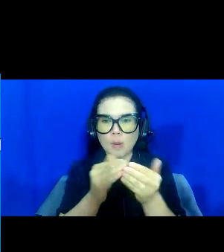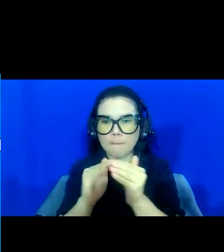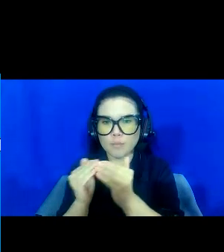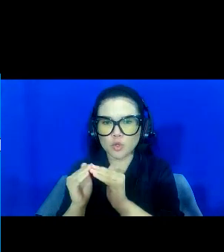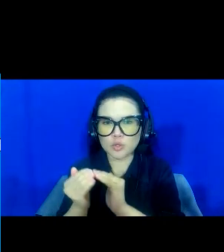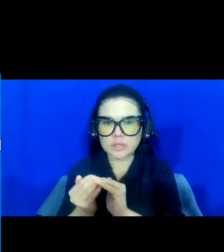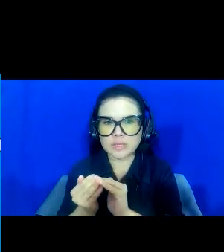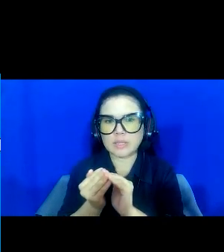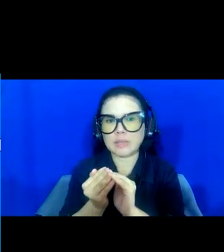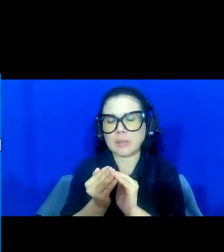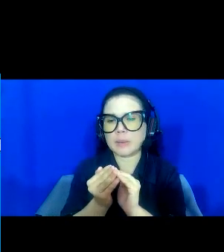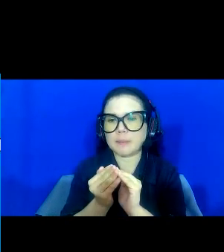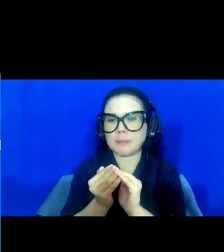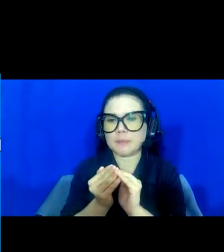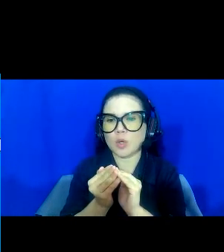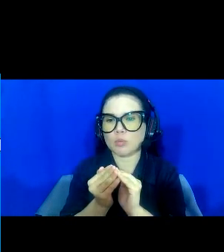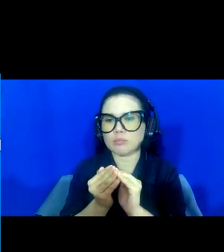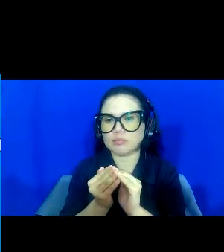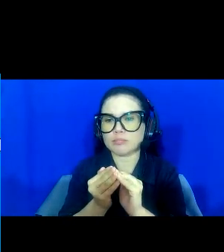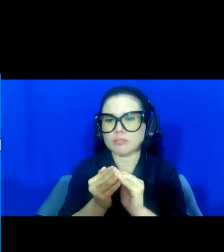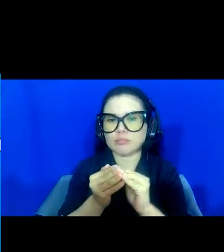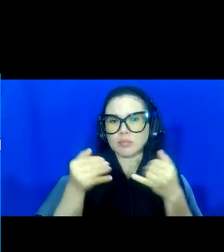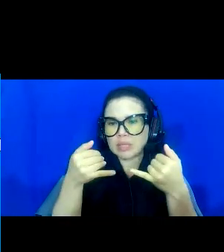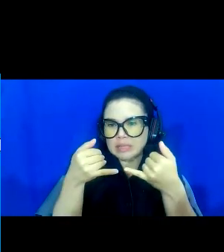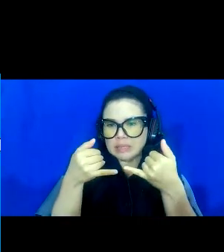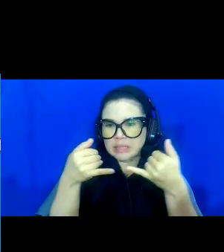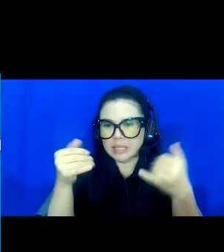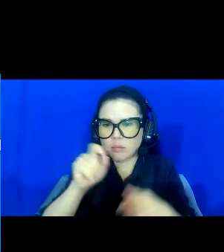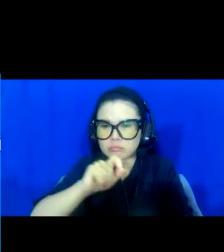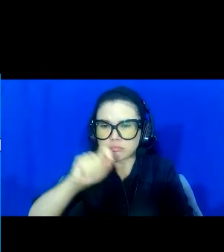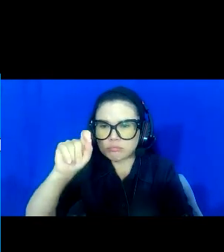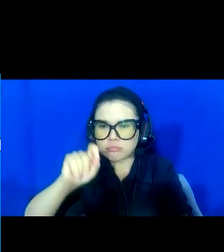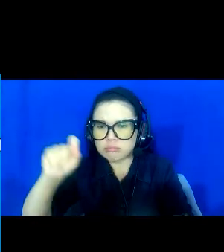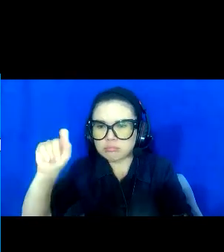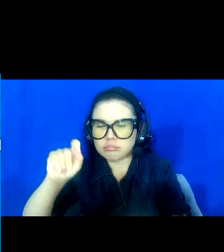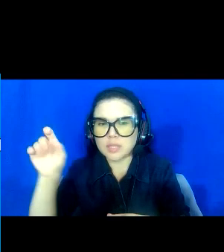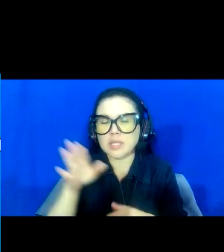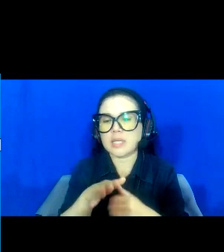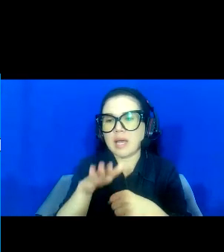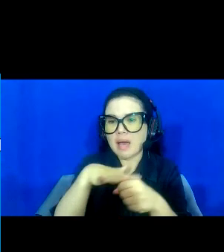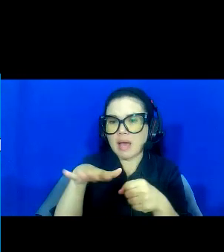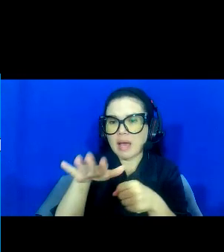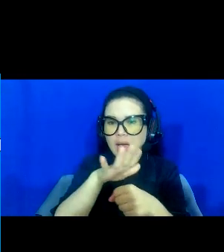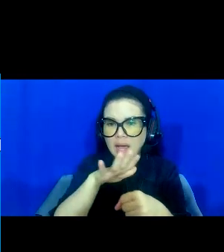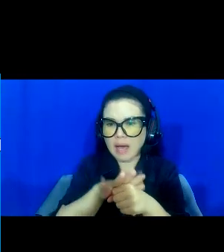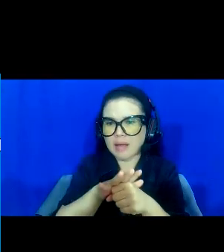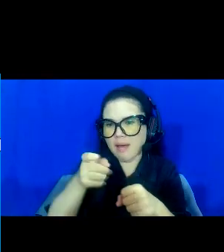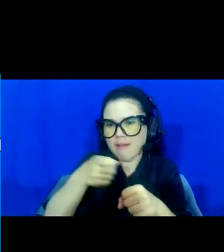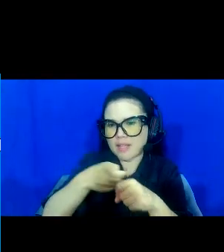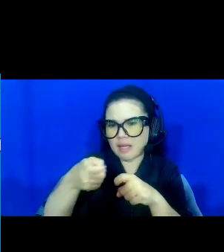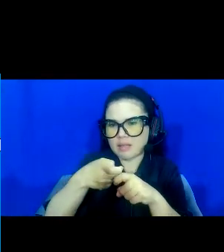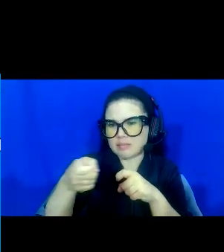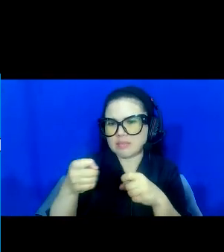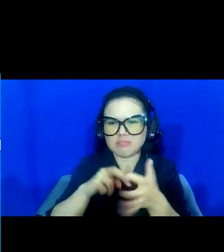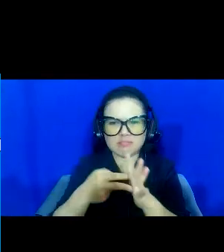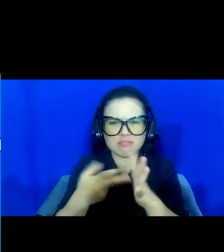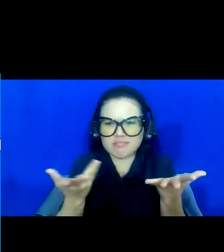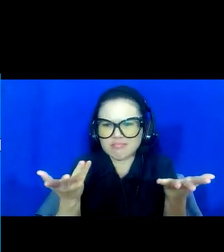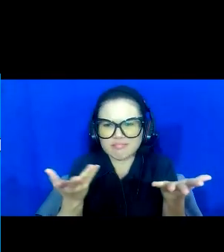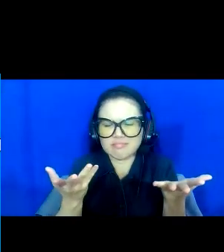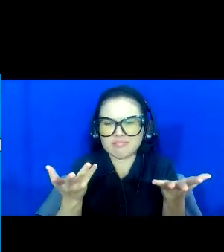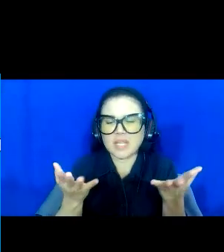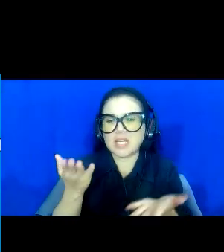entrecortadas o que tienen líneas, se refiere a esas áreas de atención, a esas áreas de impacto. ¿A qué nos referimos con esto? Quizás la propuesta que nos entró